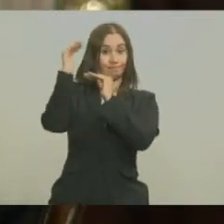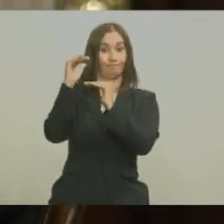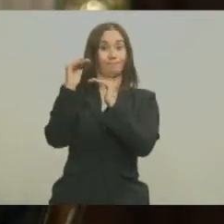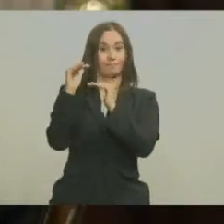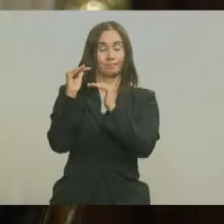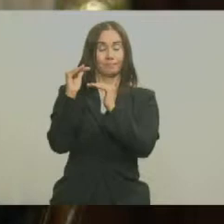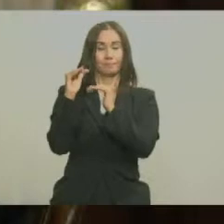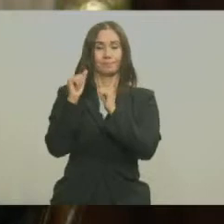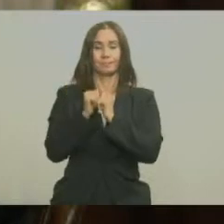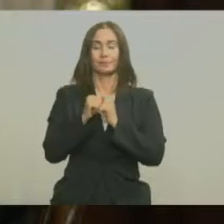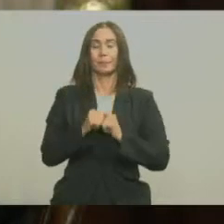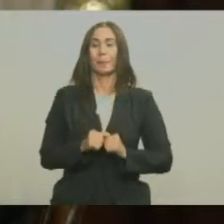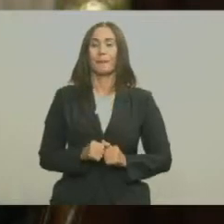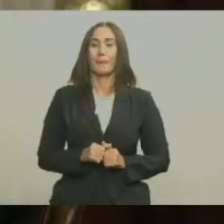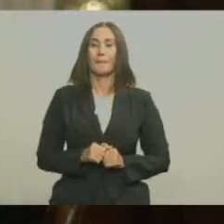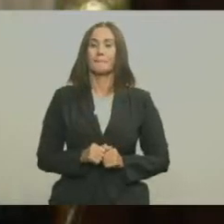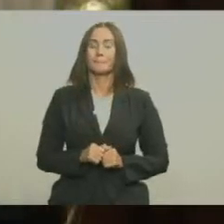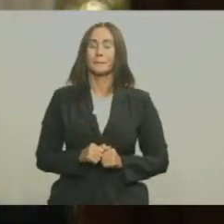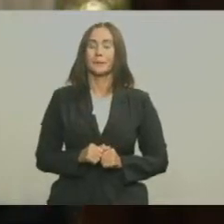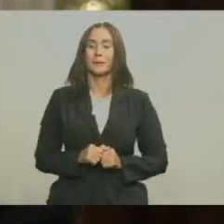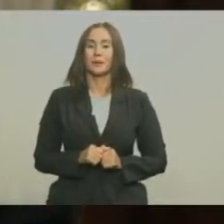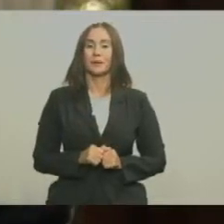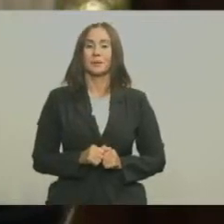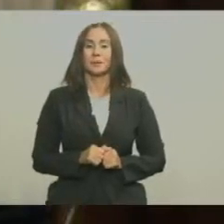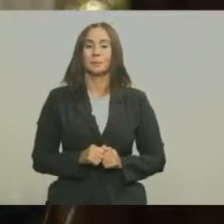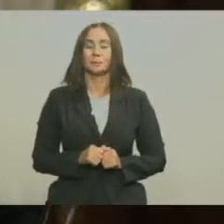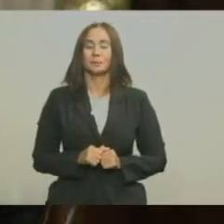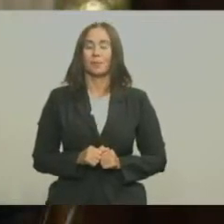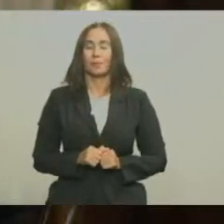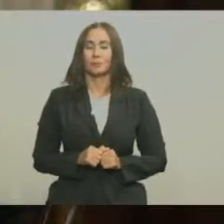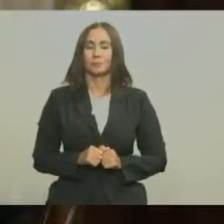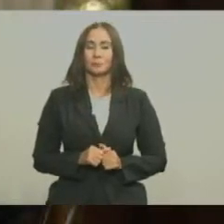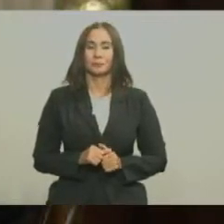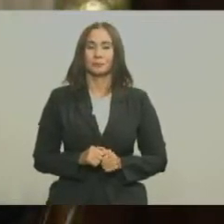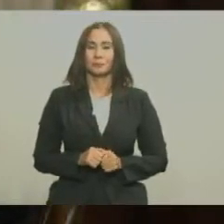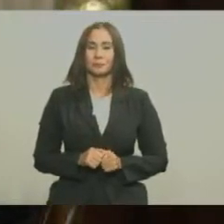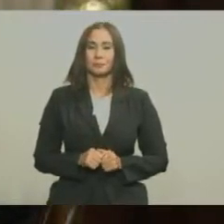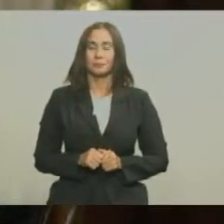al más alto nivel. Y para que puedan